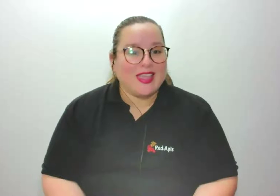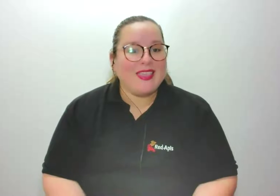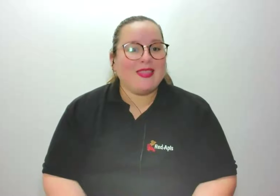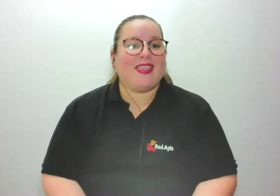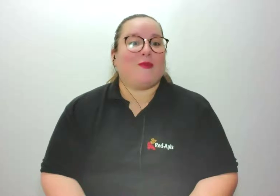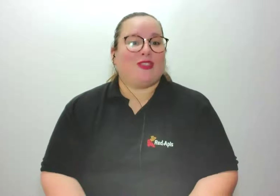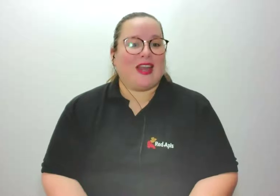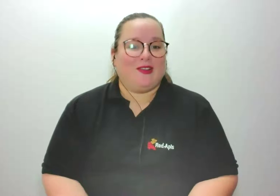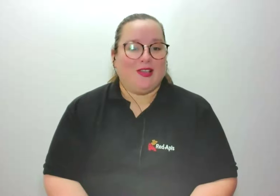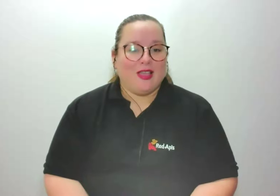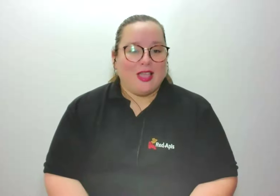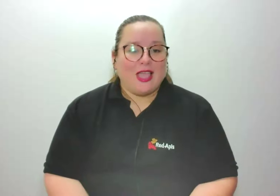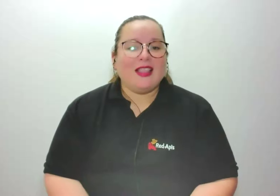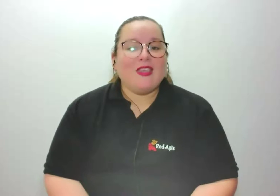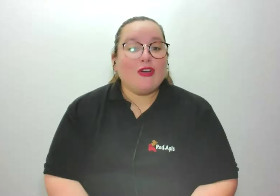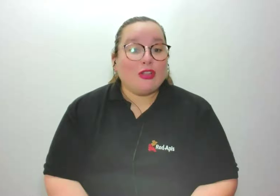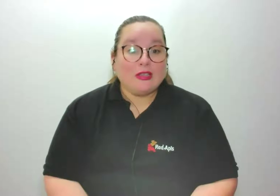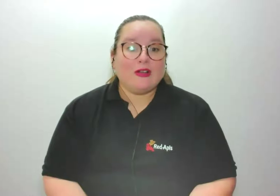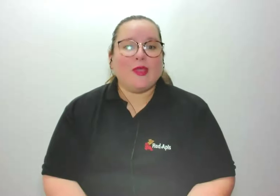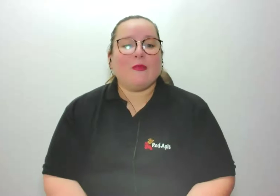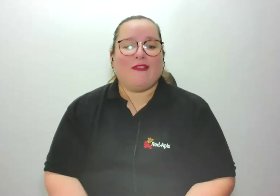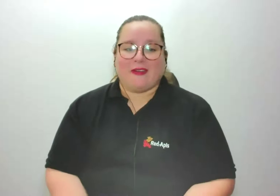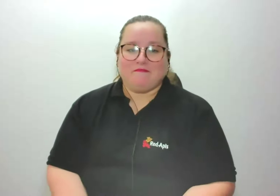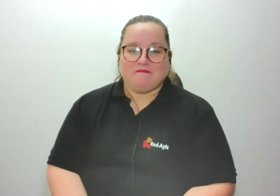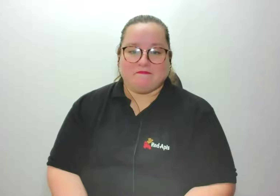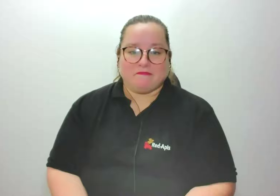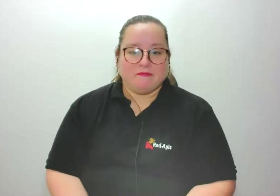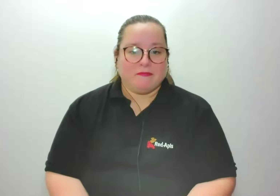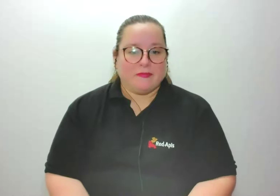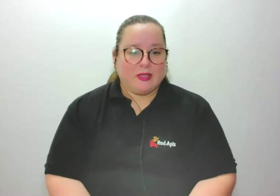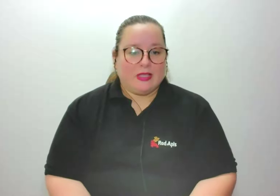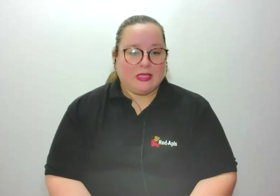esa oportunidad de demostrarlo. En este video cortito lo podemos ver,